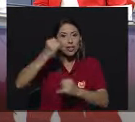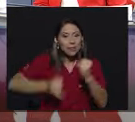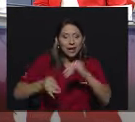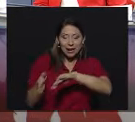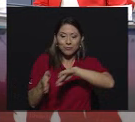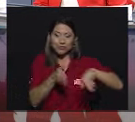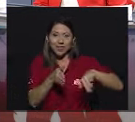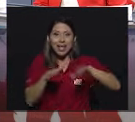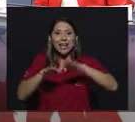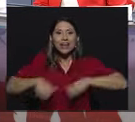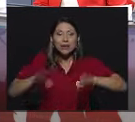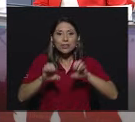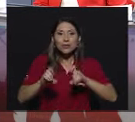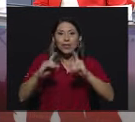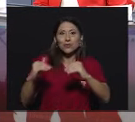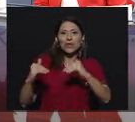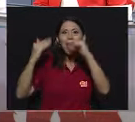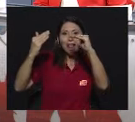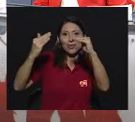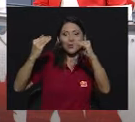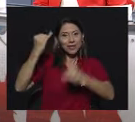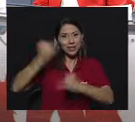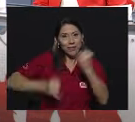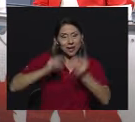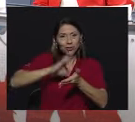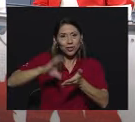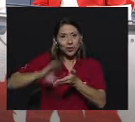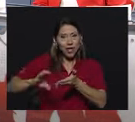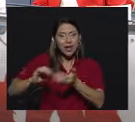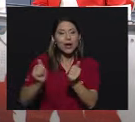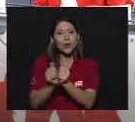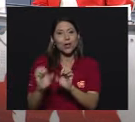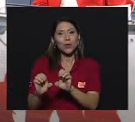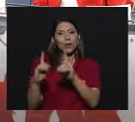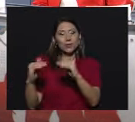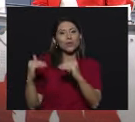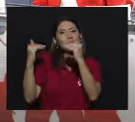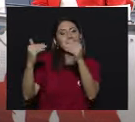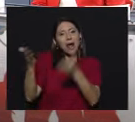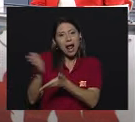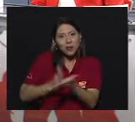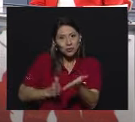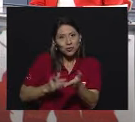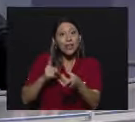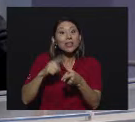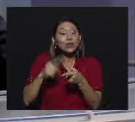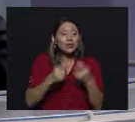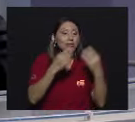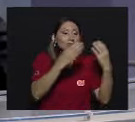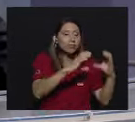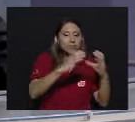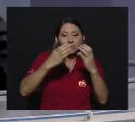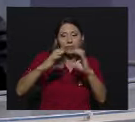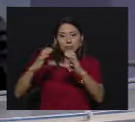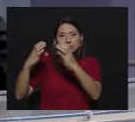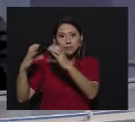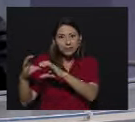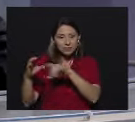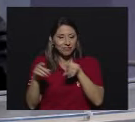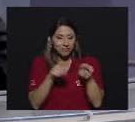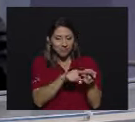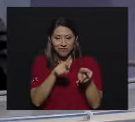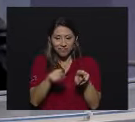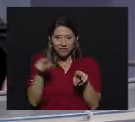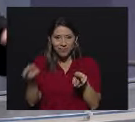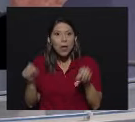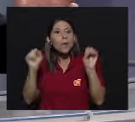altos que culminaron la secundaria, incluso tienen educación superior. Entonces, hacemos esa segmentación y con eso podemos